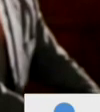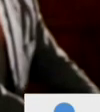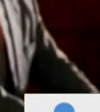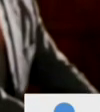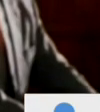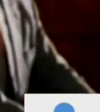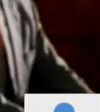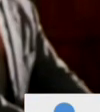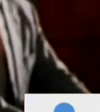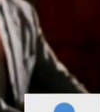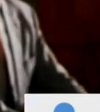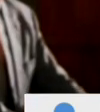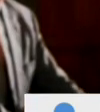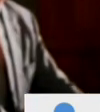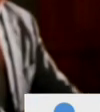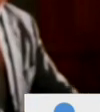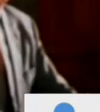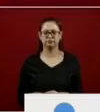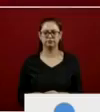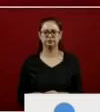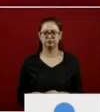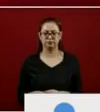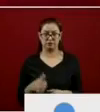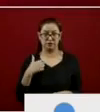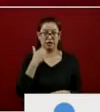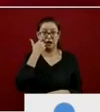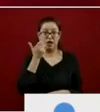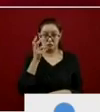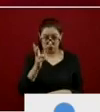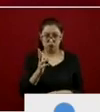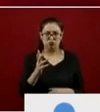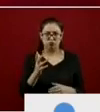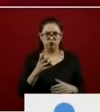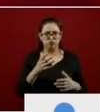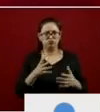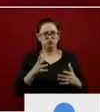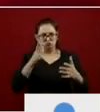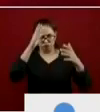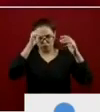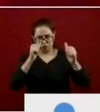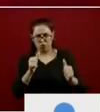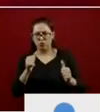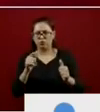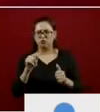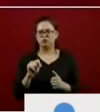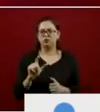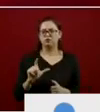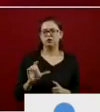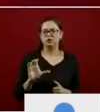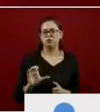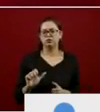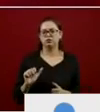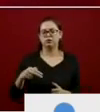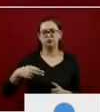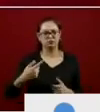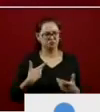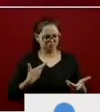y queremos ese tratado de libre comercio con